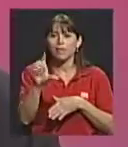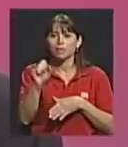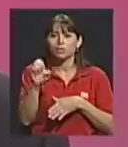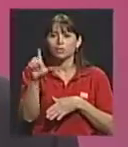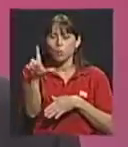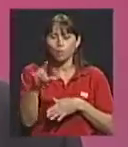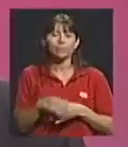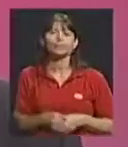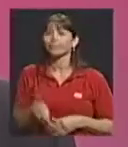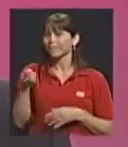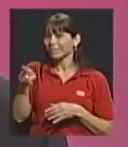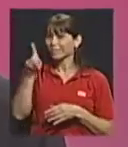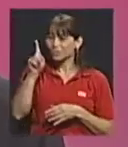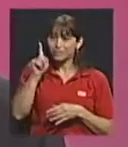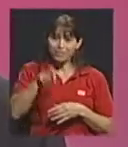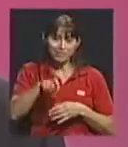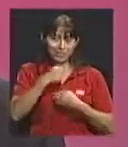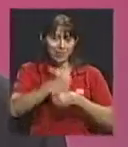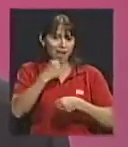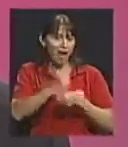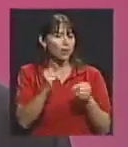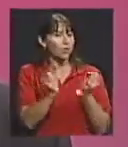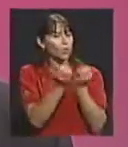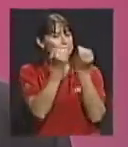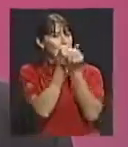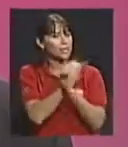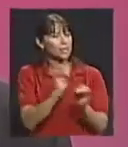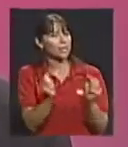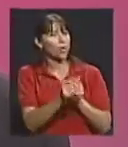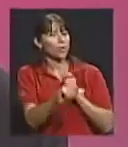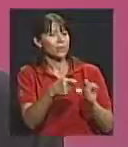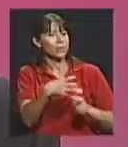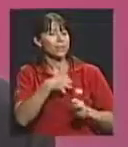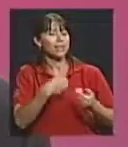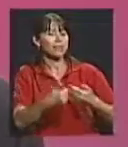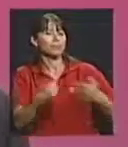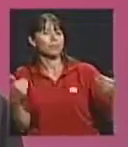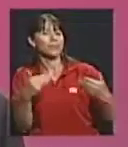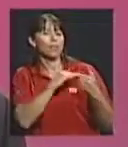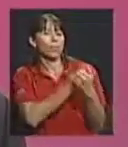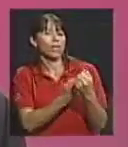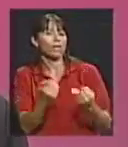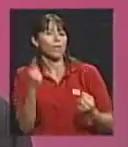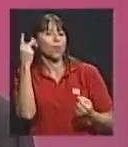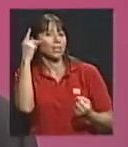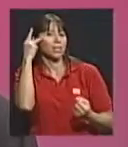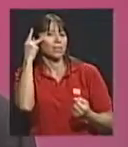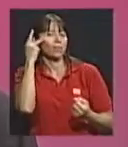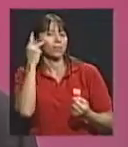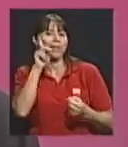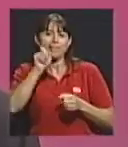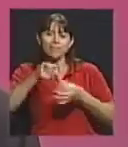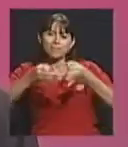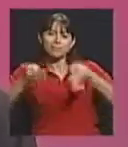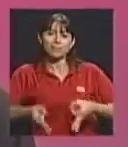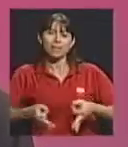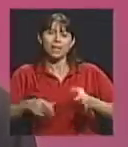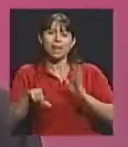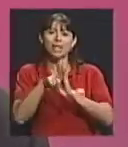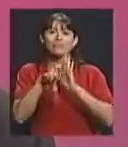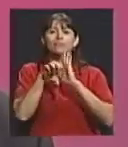absoluta Independencia y autonomía del poder político y decidirse a cumplir con lo que establecen leyes como la la del control